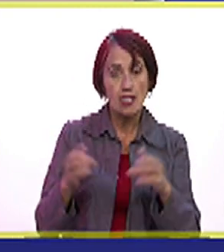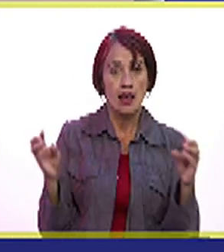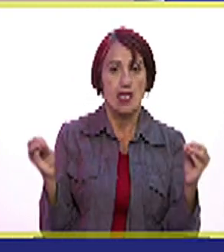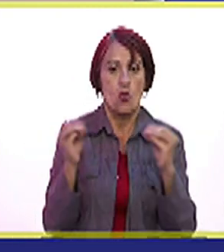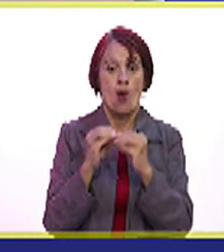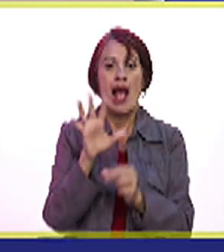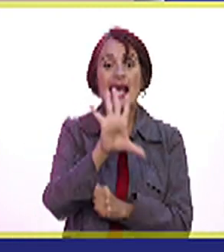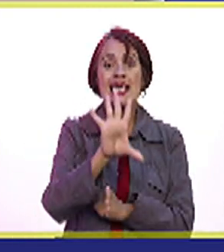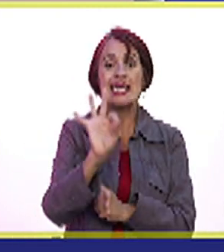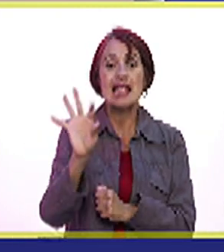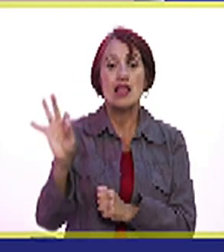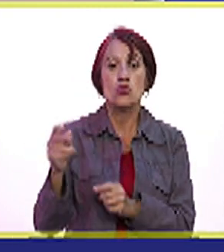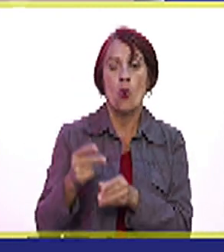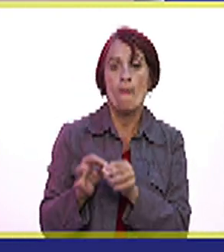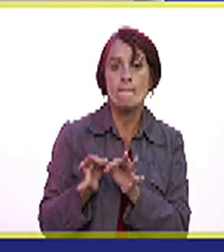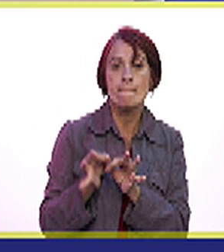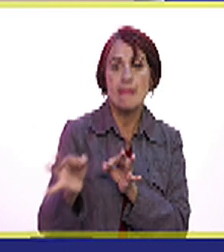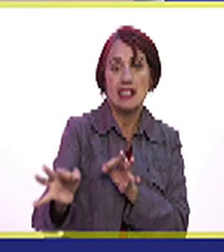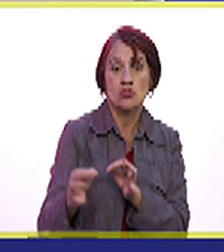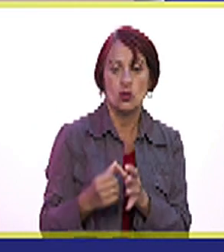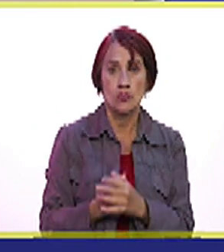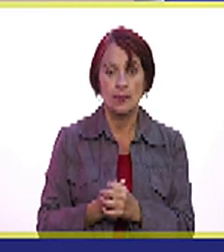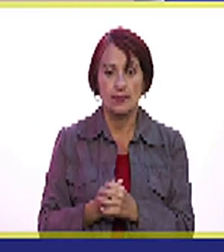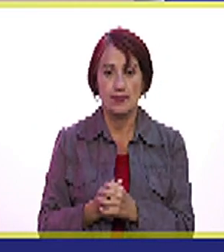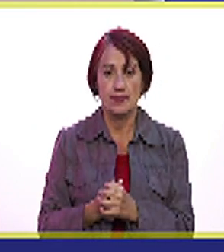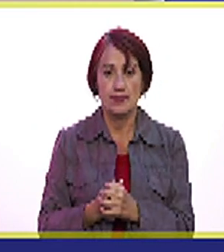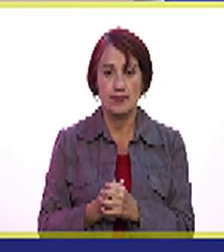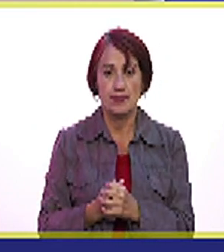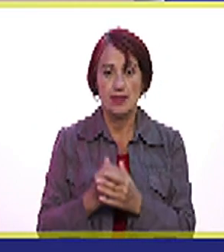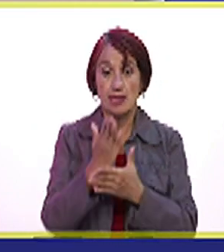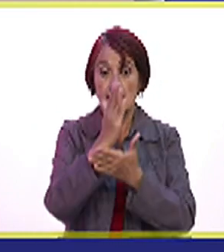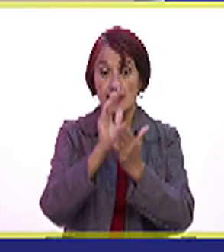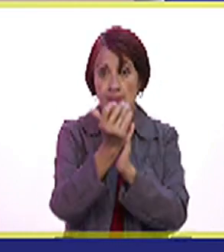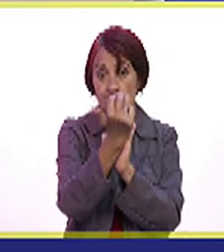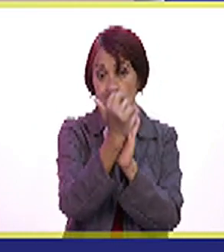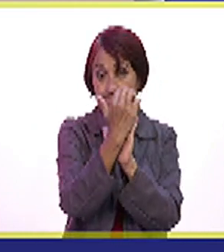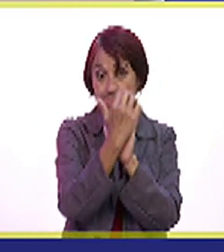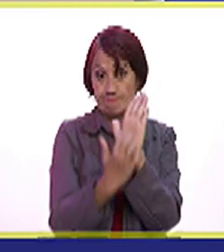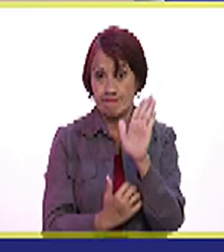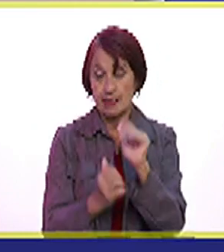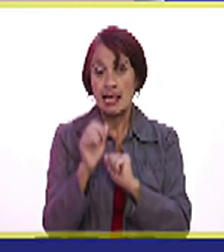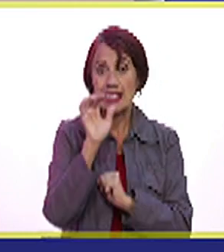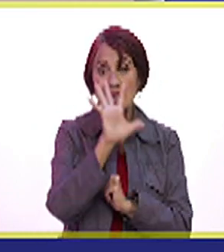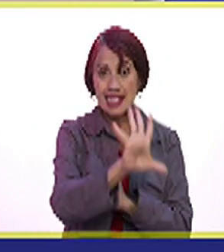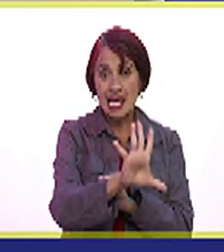500 metros. Esto se divide y da